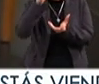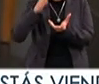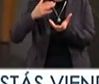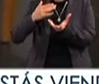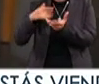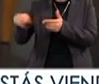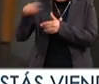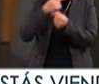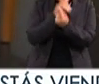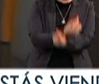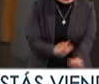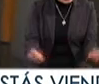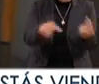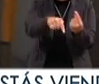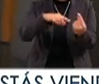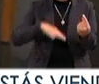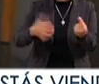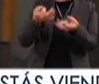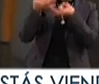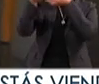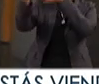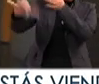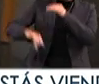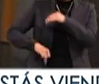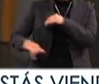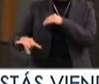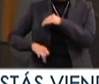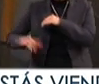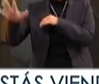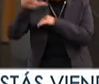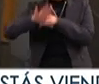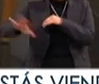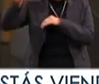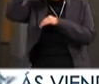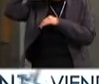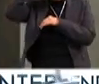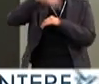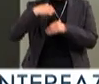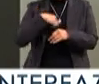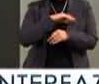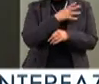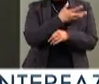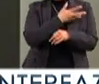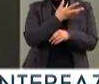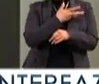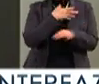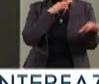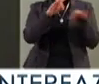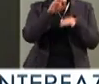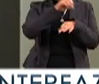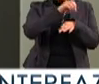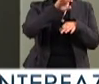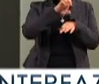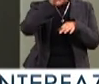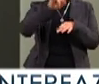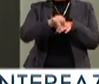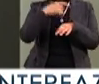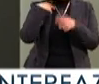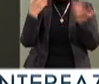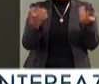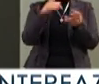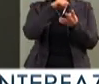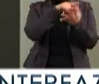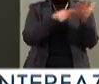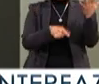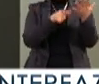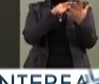los niños que se interesen en esta área? Bien, nosotros tenemos en las prioridades de trabajo de la OIG, en la educación hay cuatro